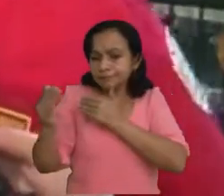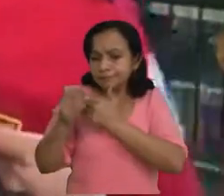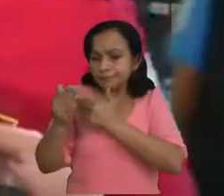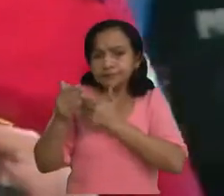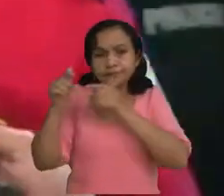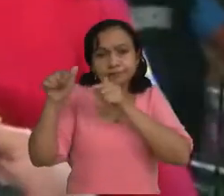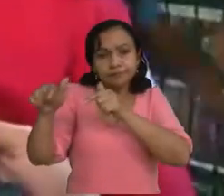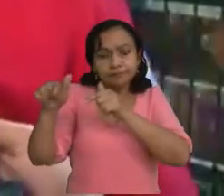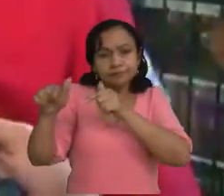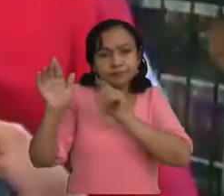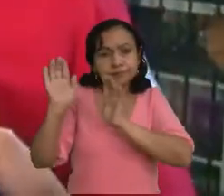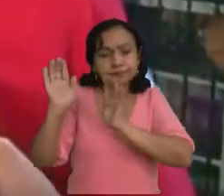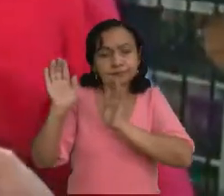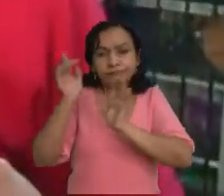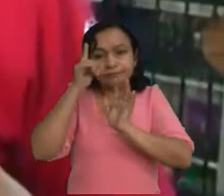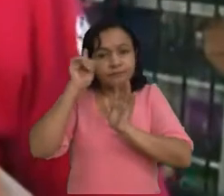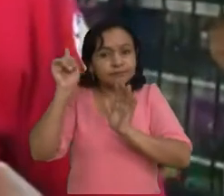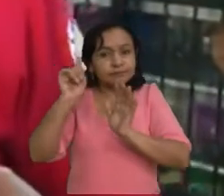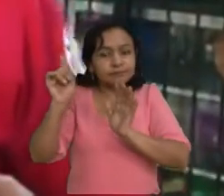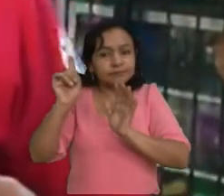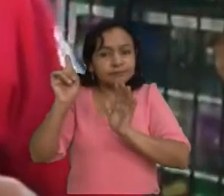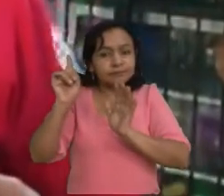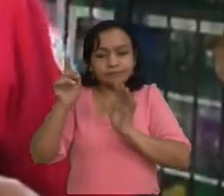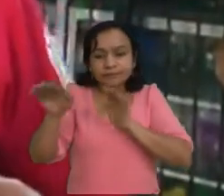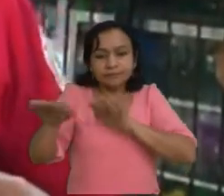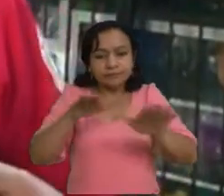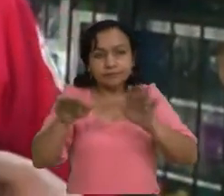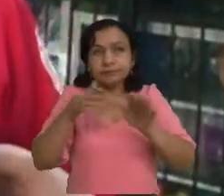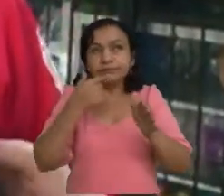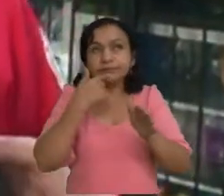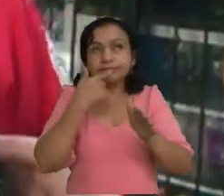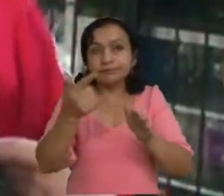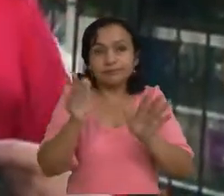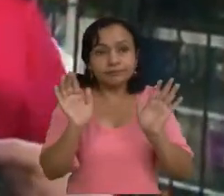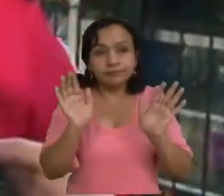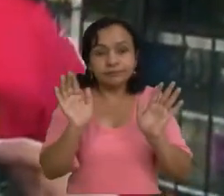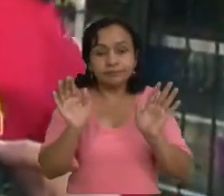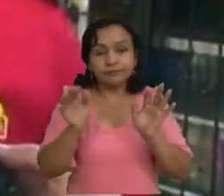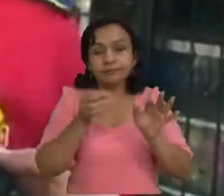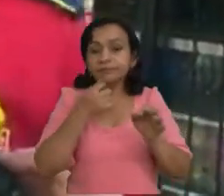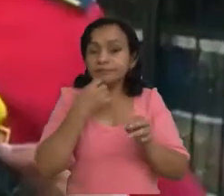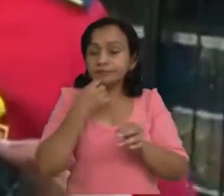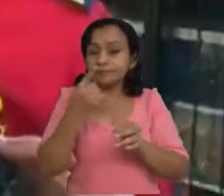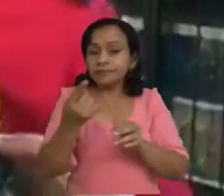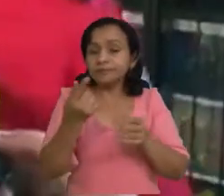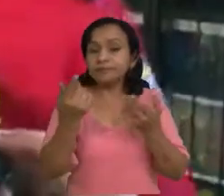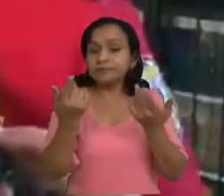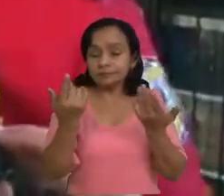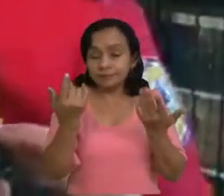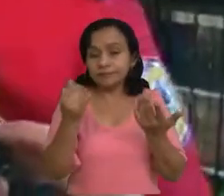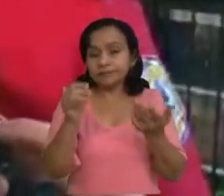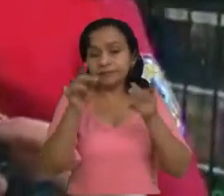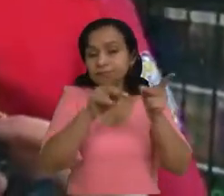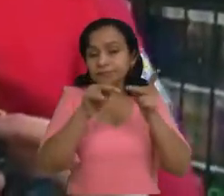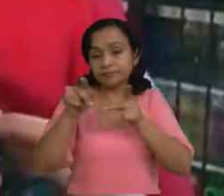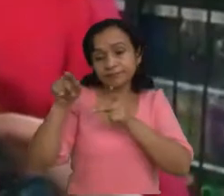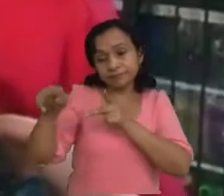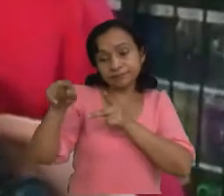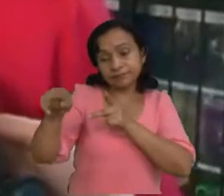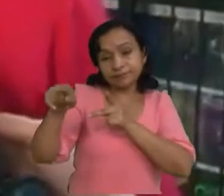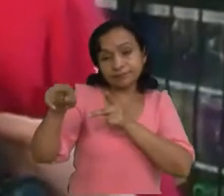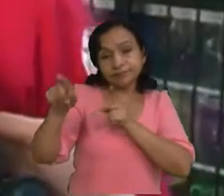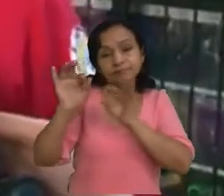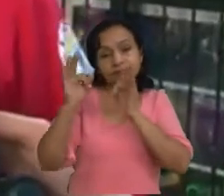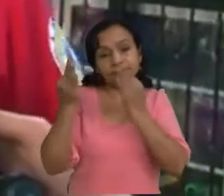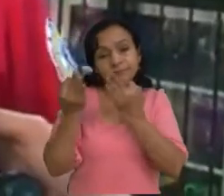hecho esa parte nosotros como cuerpo de bomberos no podríamos emitir mayor opinión sobre ello, pero sí tal vez las personas que están, los